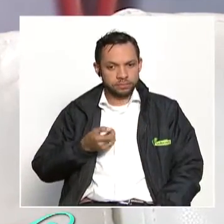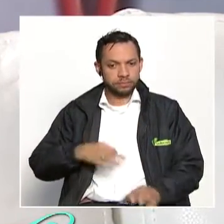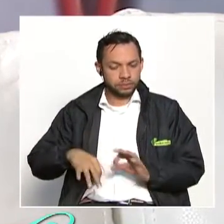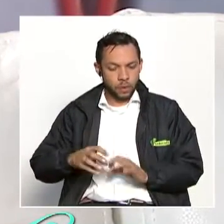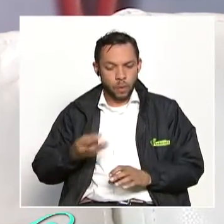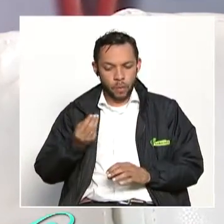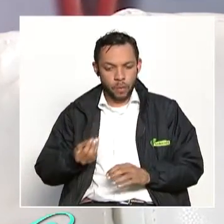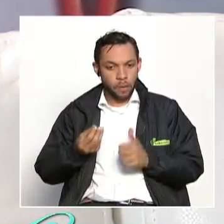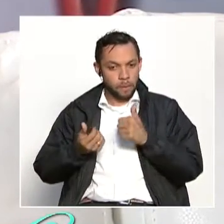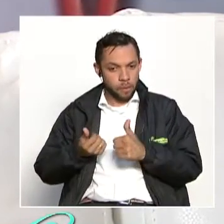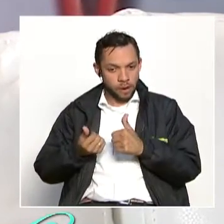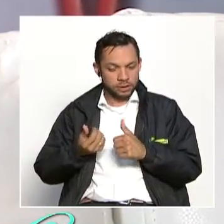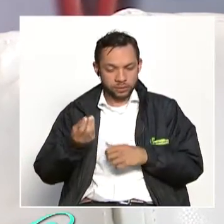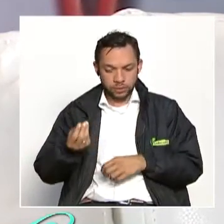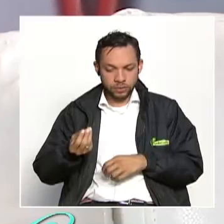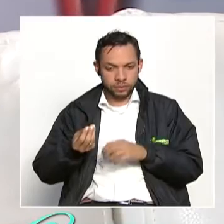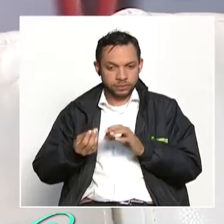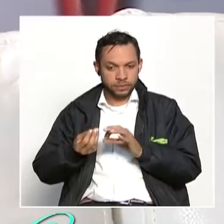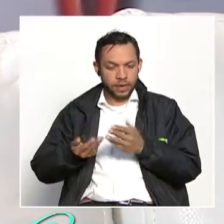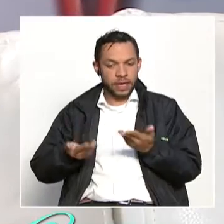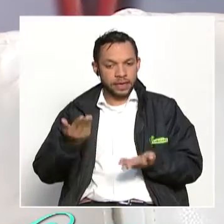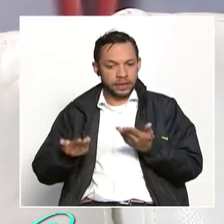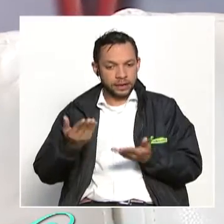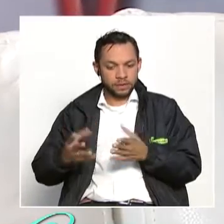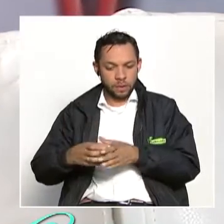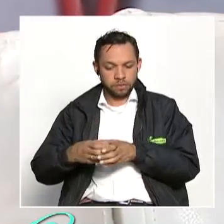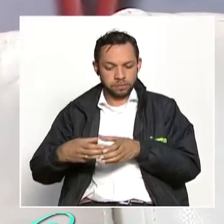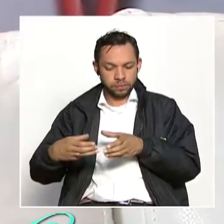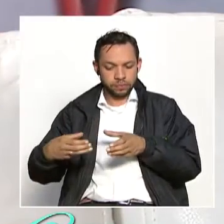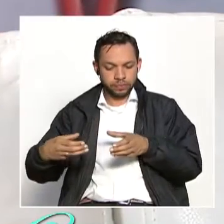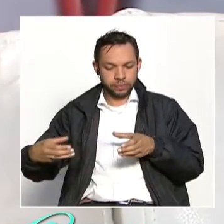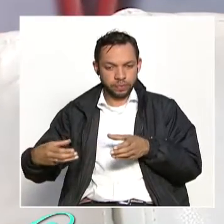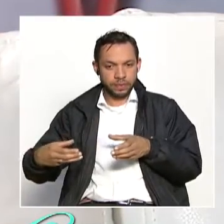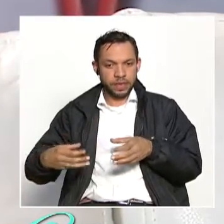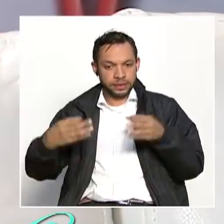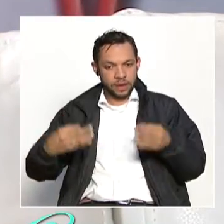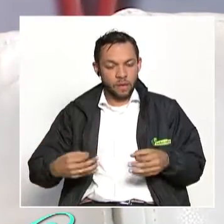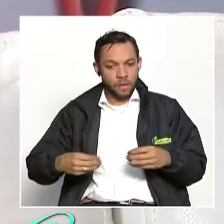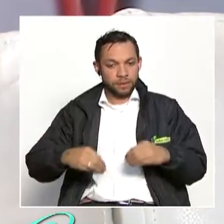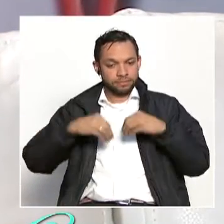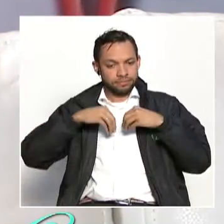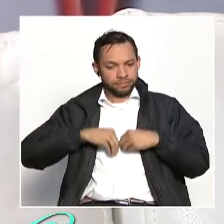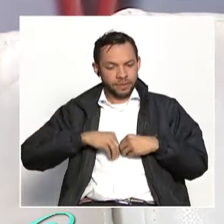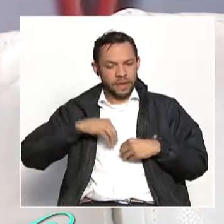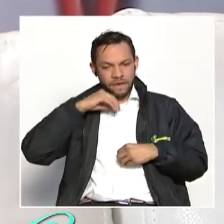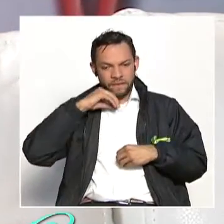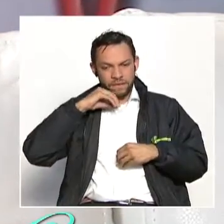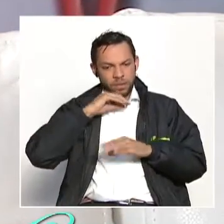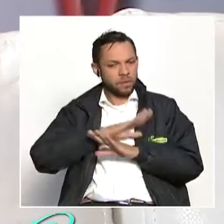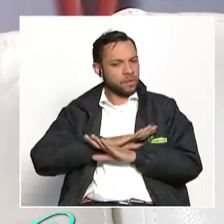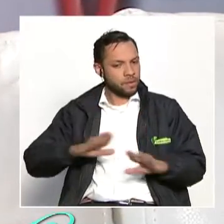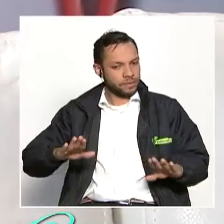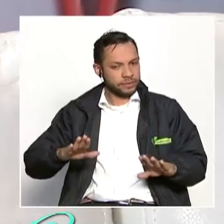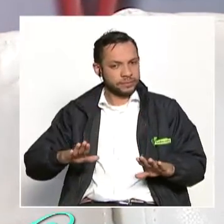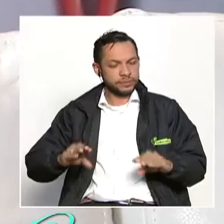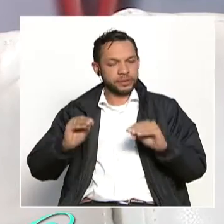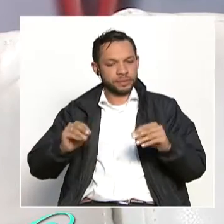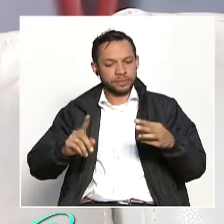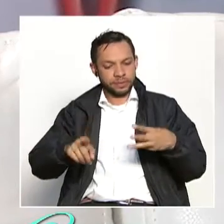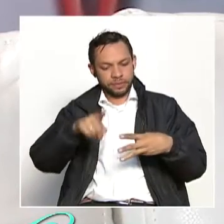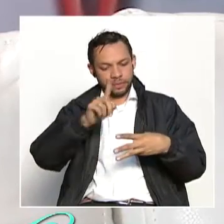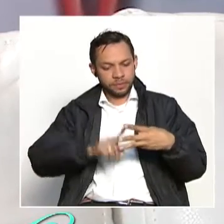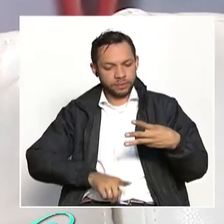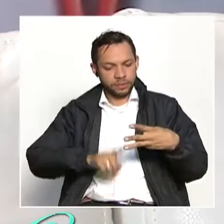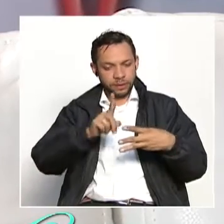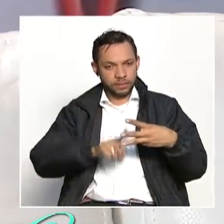adecuada, en equilibrio, entonces no vamos a enfermarnos. Hay tres grandes cosas fundamentales